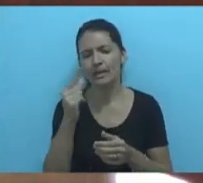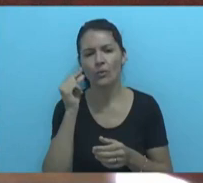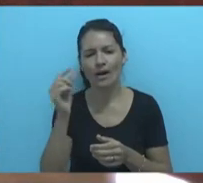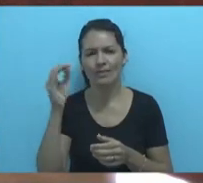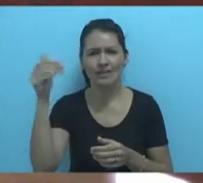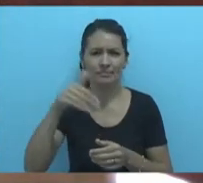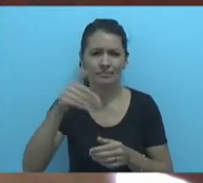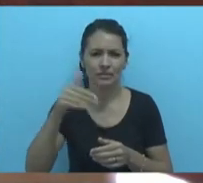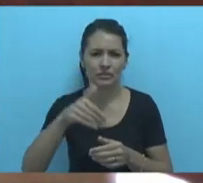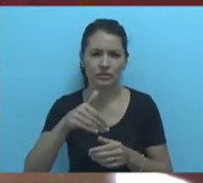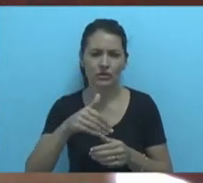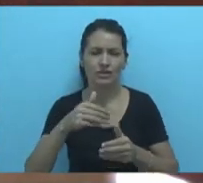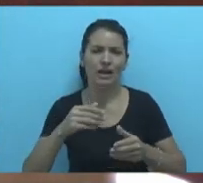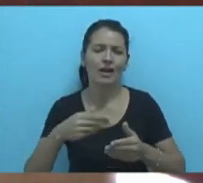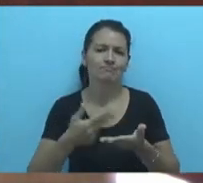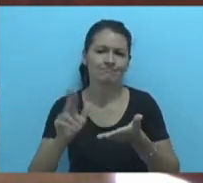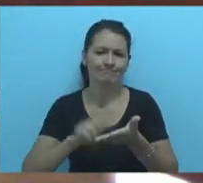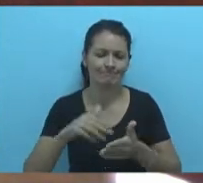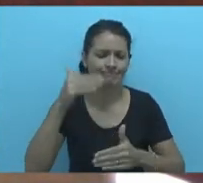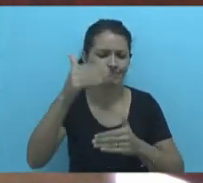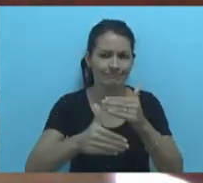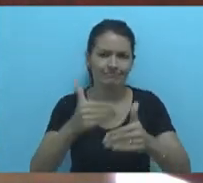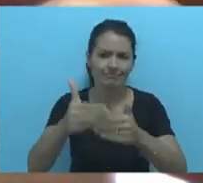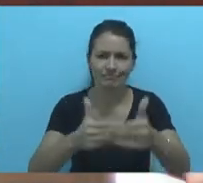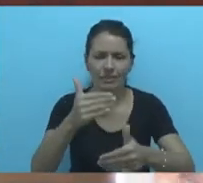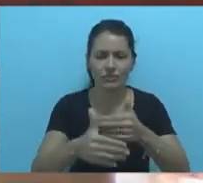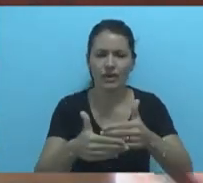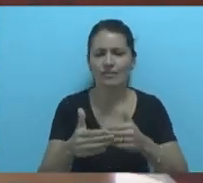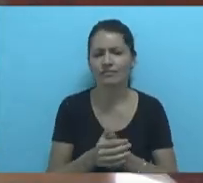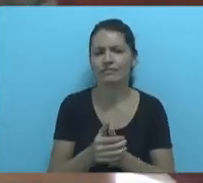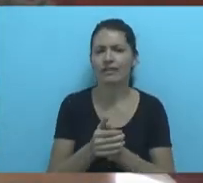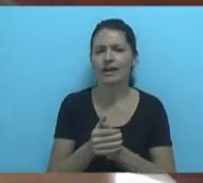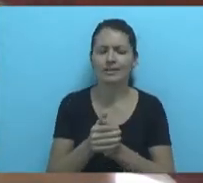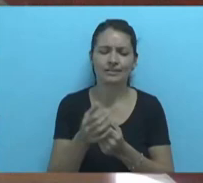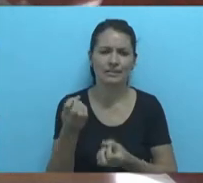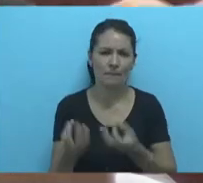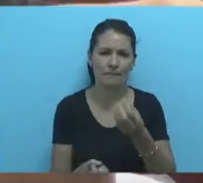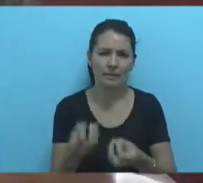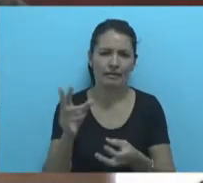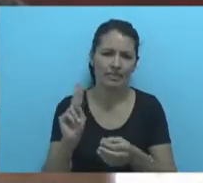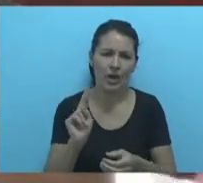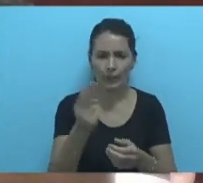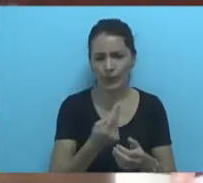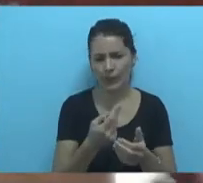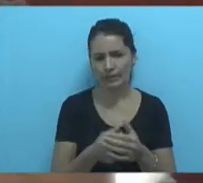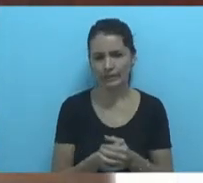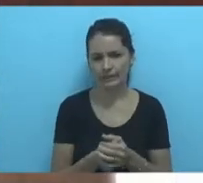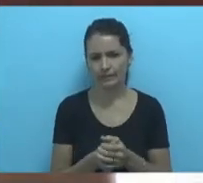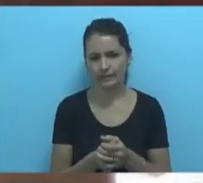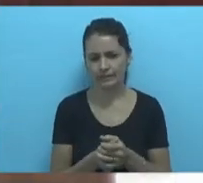el costo de recomponer las pérdidas y la mortandad de plantas por producto de la sequía y de las